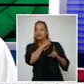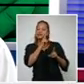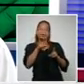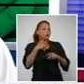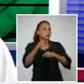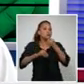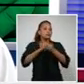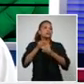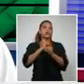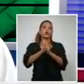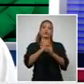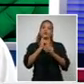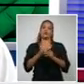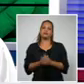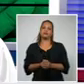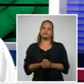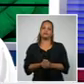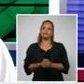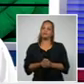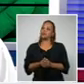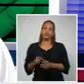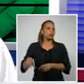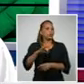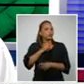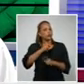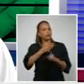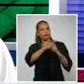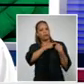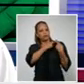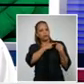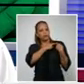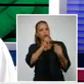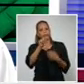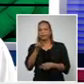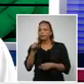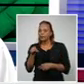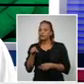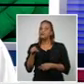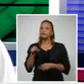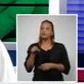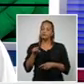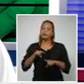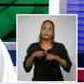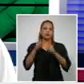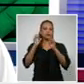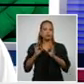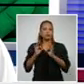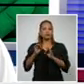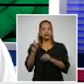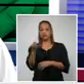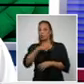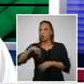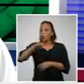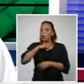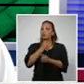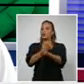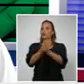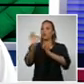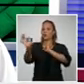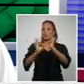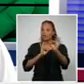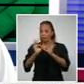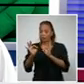Entonces, no todo es responsabilidad de las personas, aunque siempre, si nos protegemos, aunque tengas contacto con